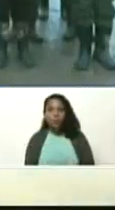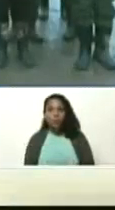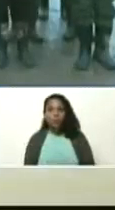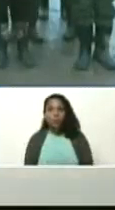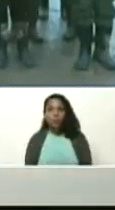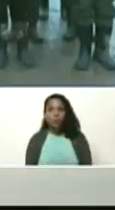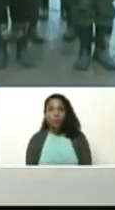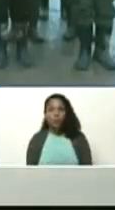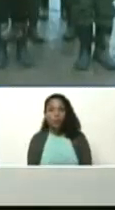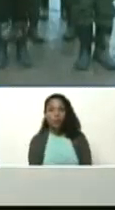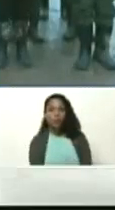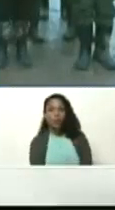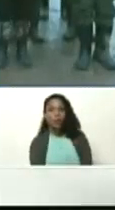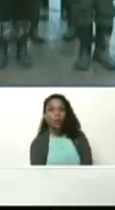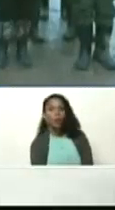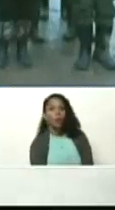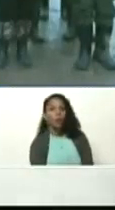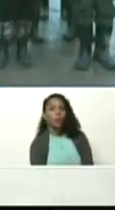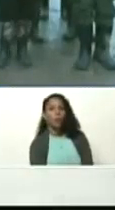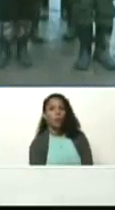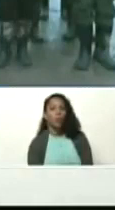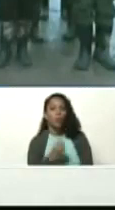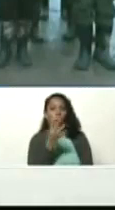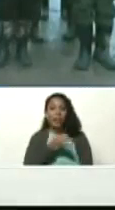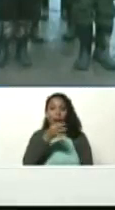Bueno, buenas tardes, presidente.